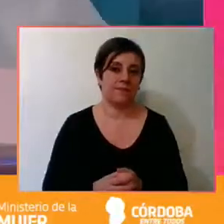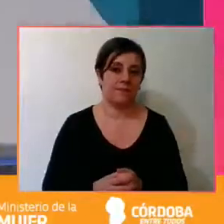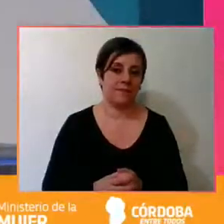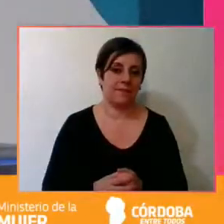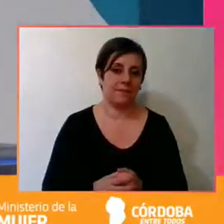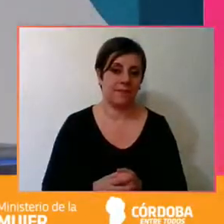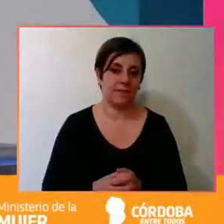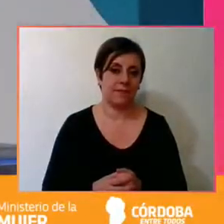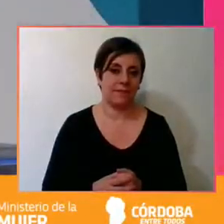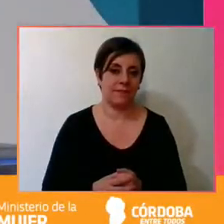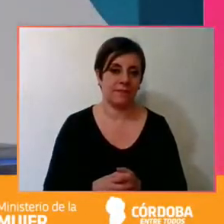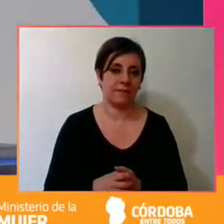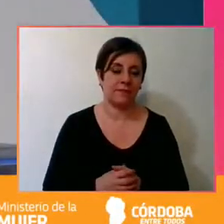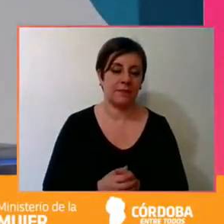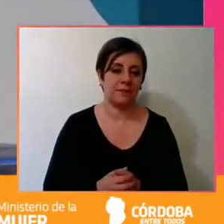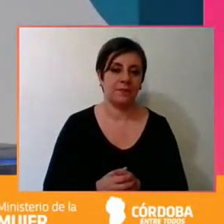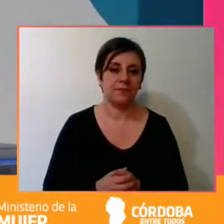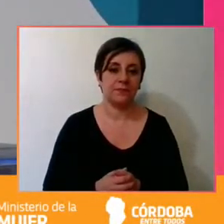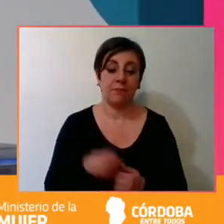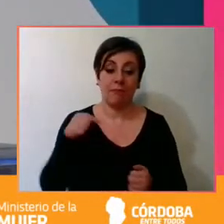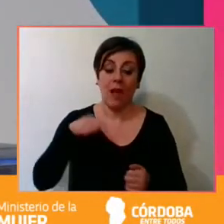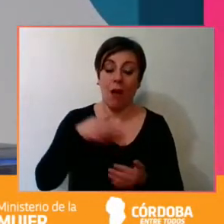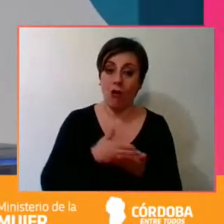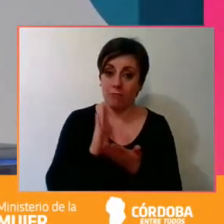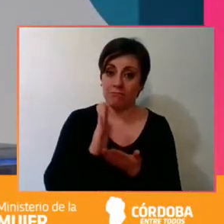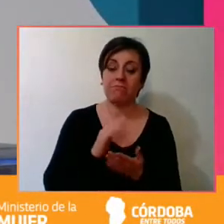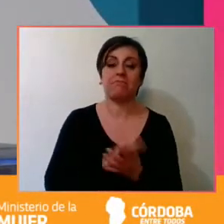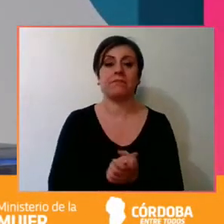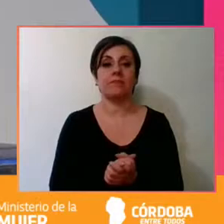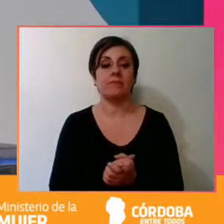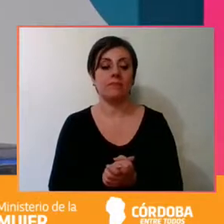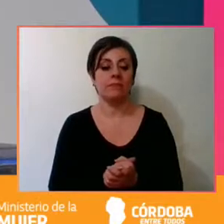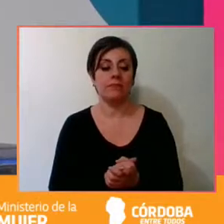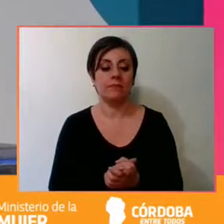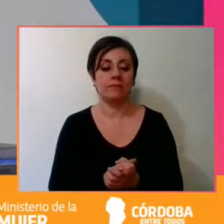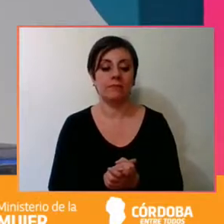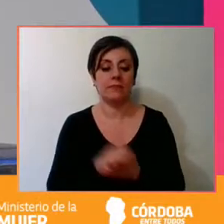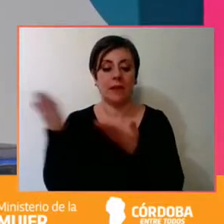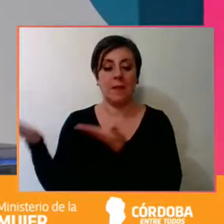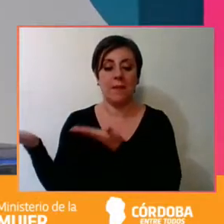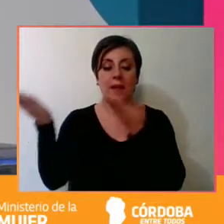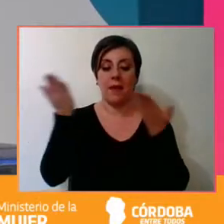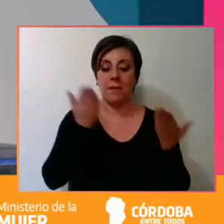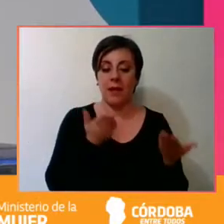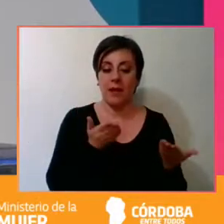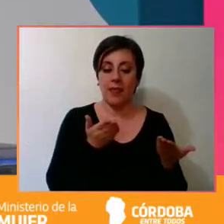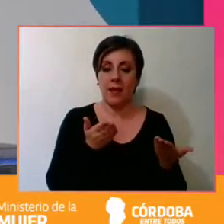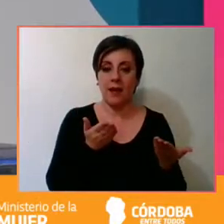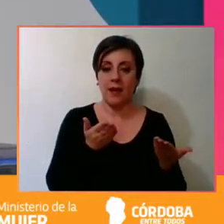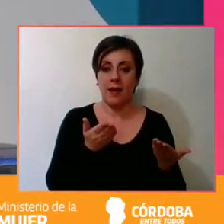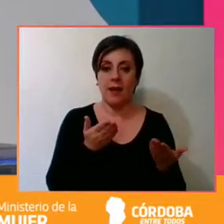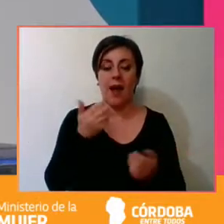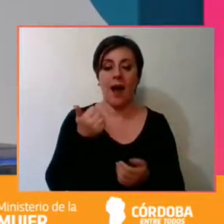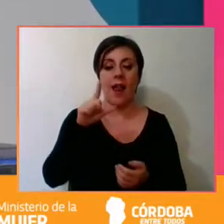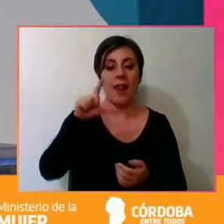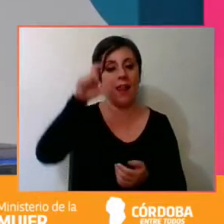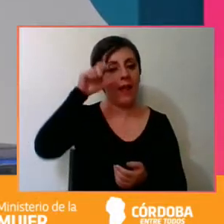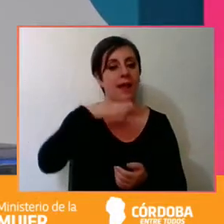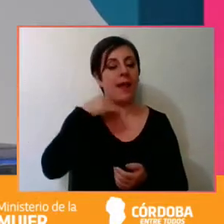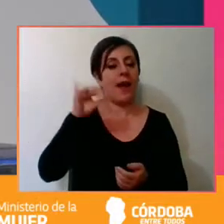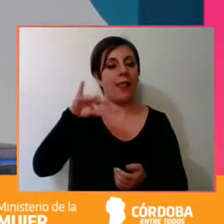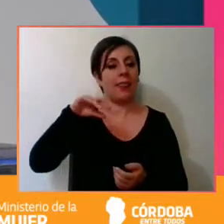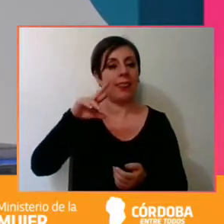Adiós. Bueno, a continuación le vamos a dar la bienvenida a Alejandra Mora Mora.